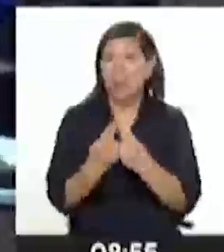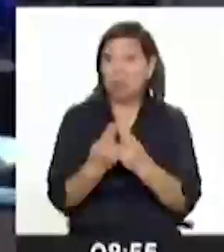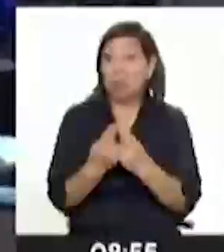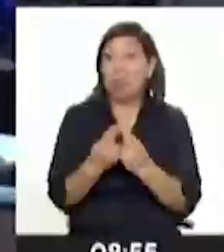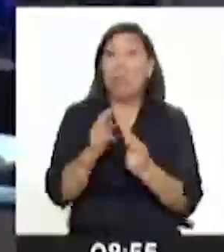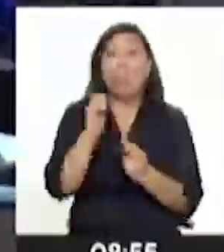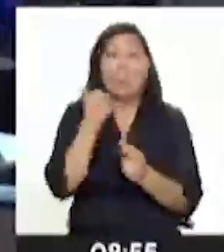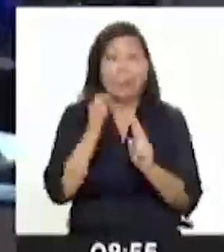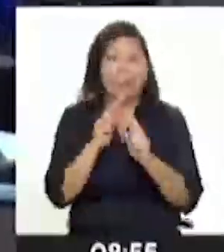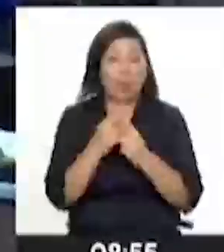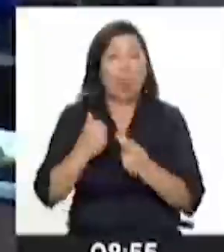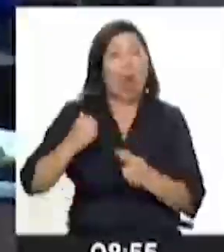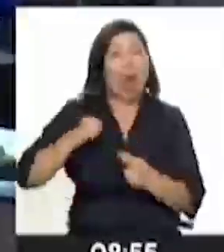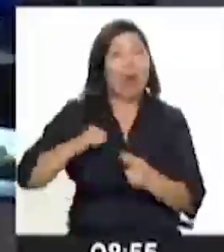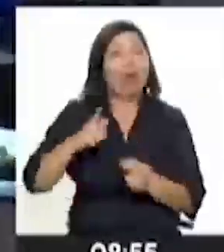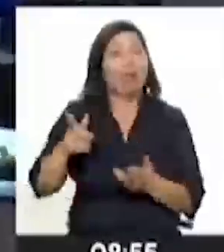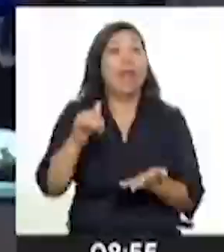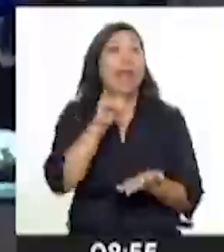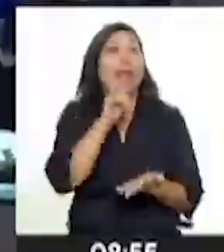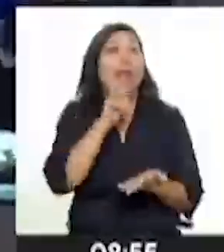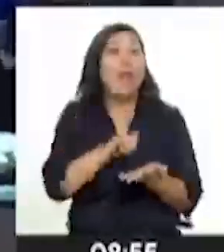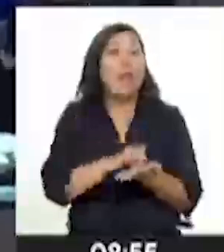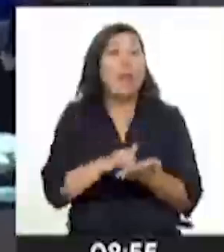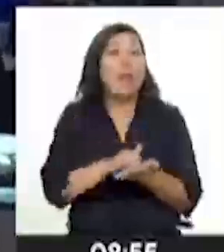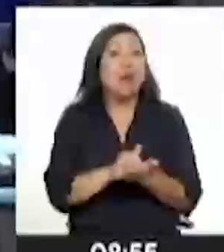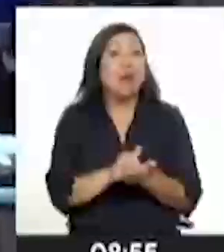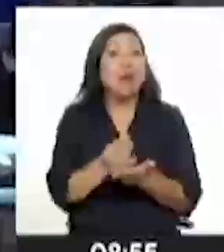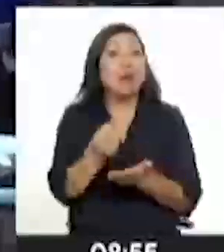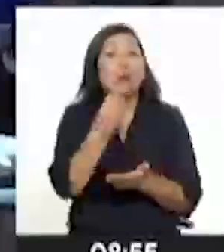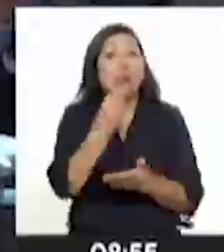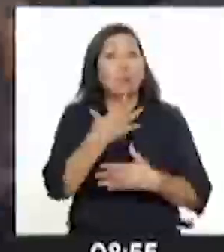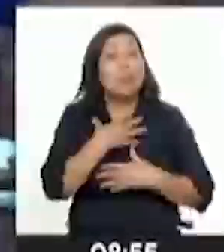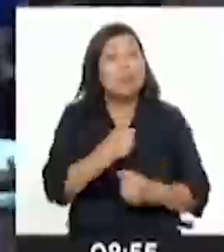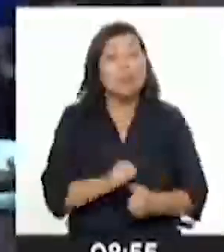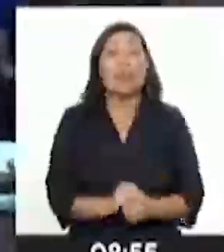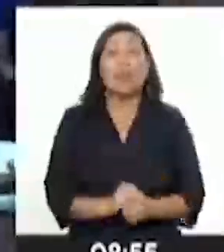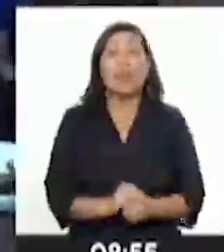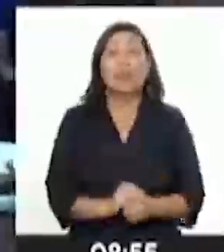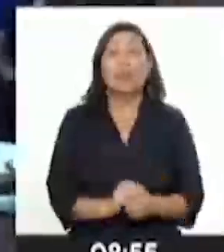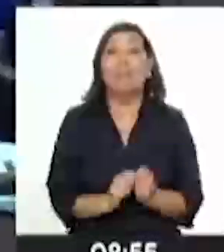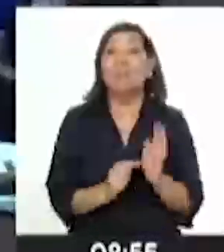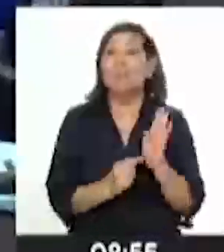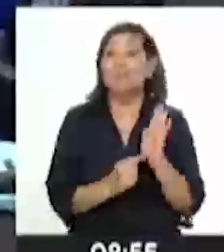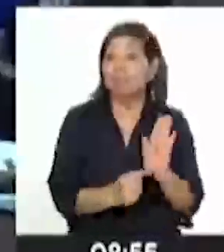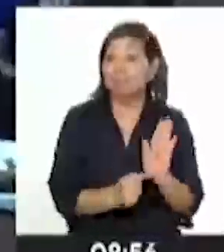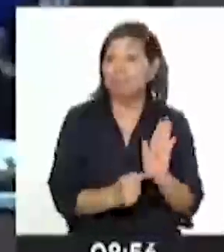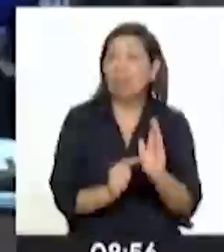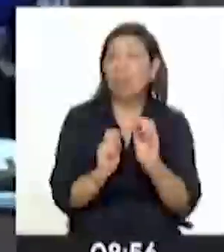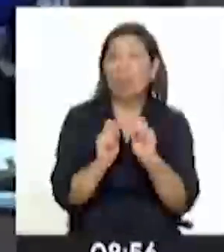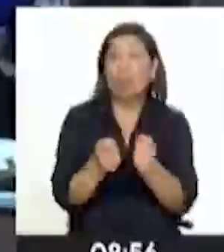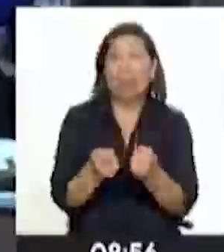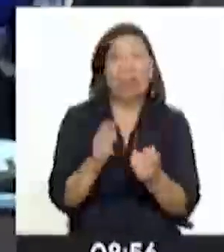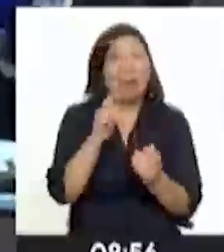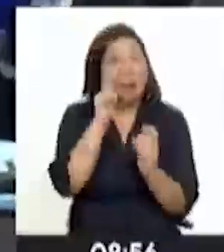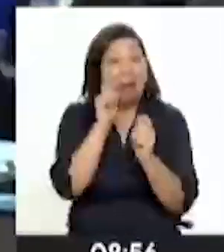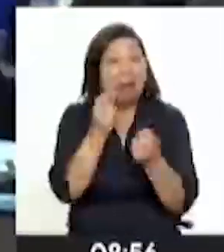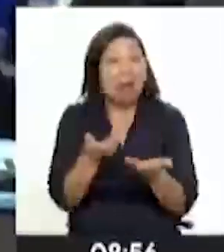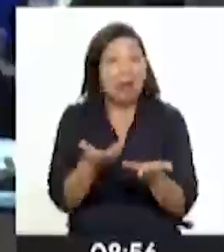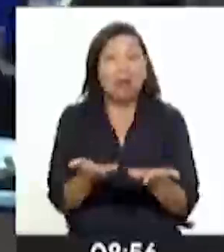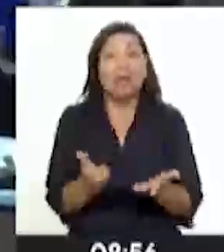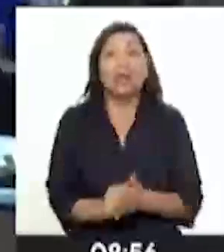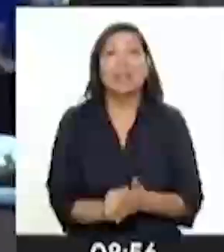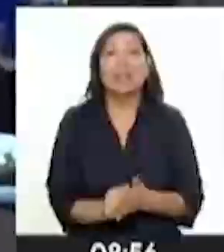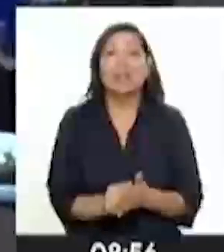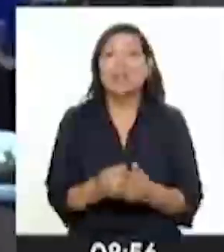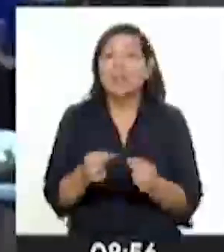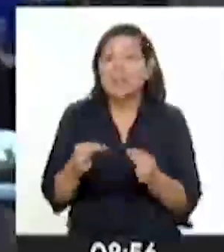el día de mañana. Y el alcalde está interesado en la alimentación saludable. Y por eso mismo le vamos a hacer entrega de un presente con nuestros superfoods,